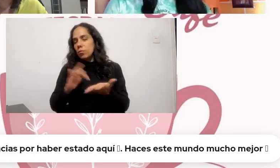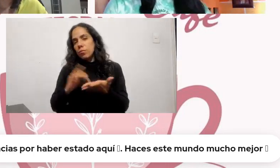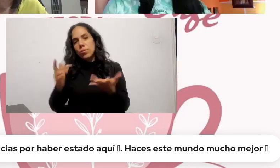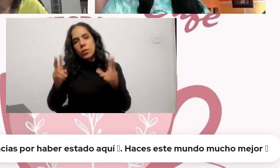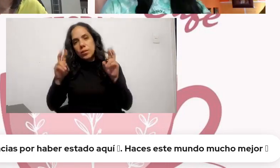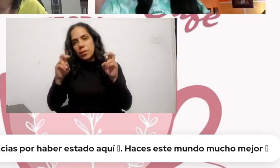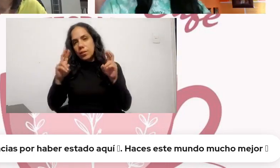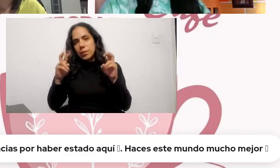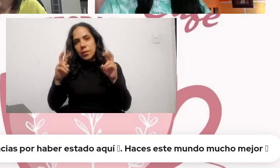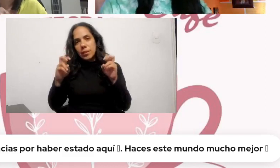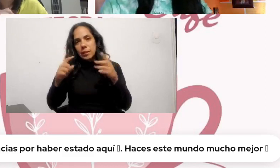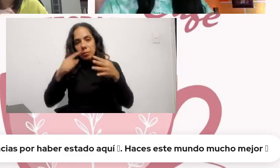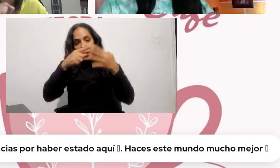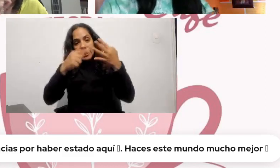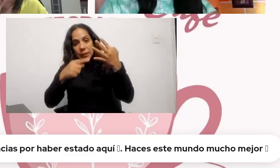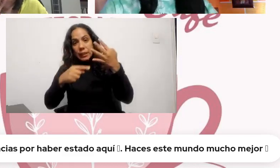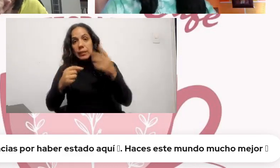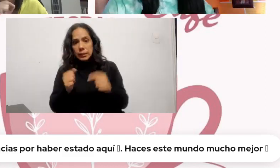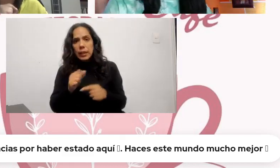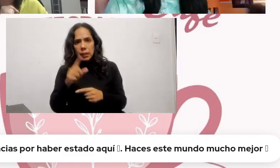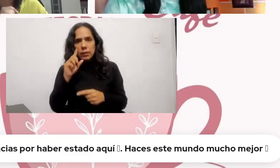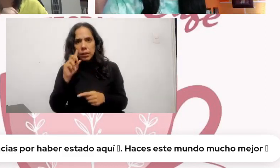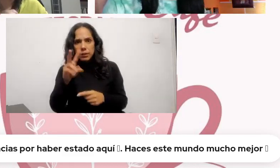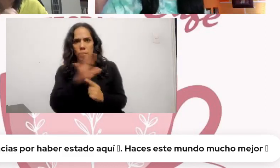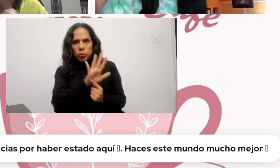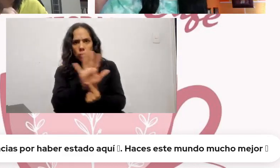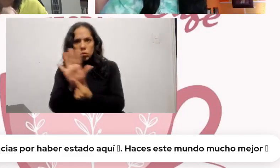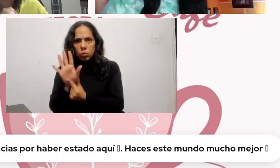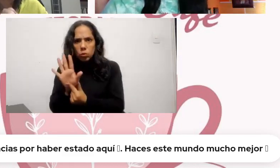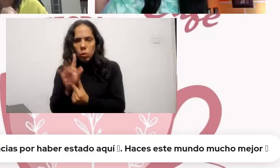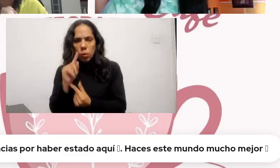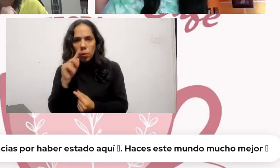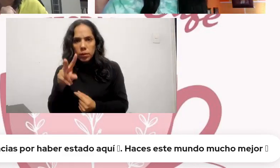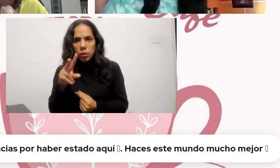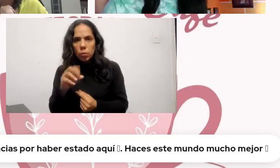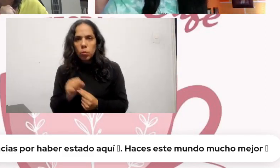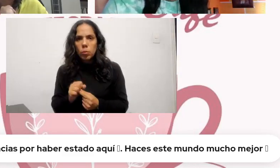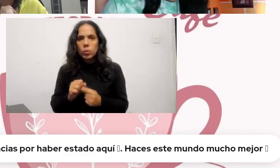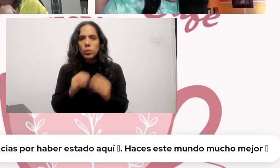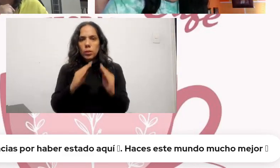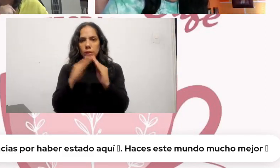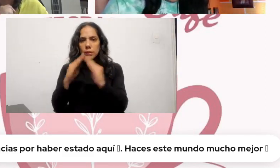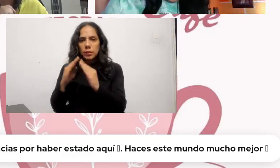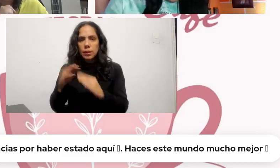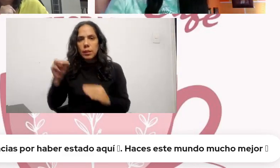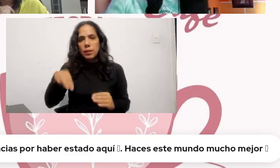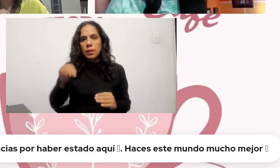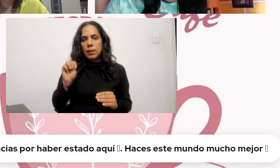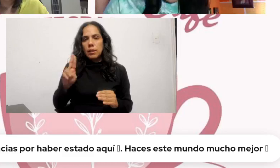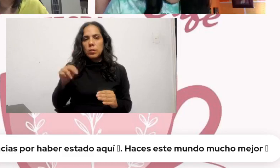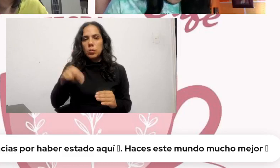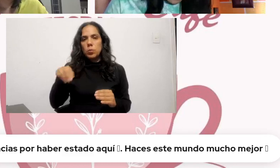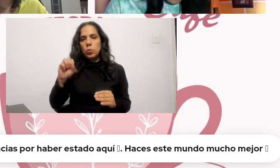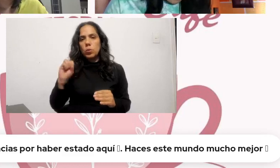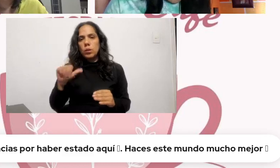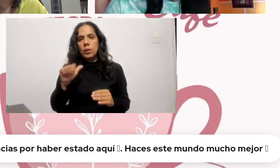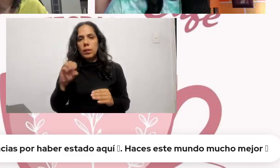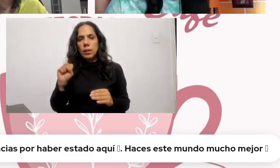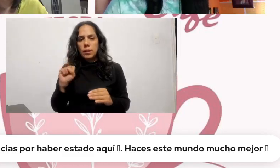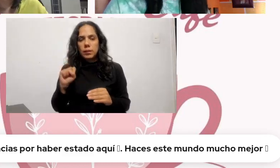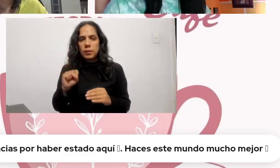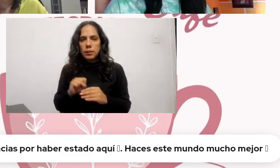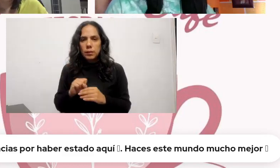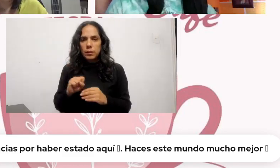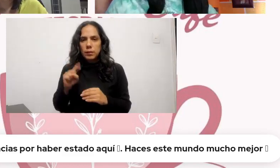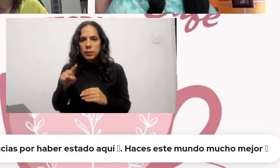Aquí ya se están compartiendo y los voy a oralizar los datos de Casa de las Muñecas Tiresia AC. Están